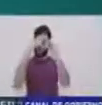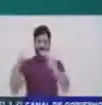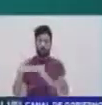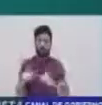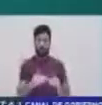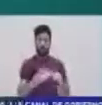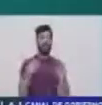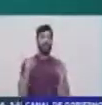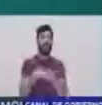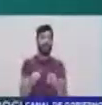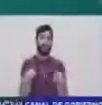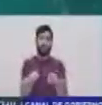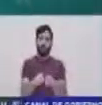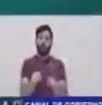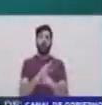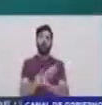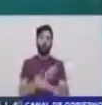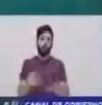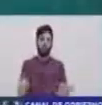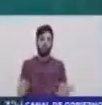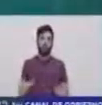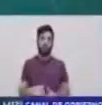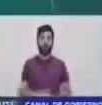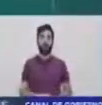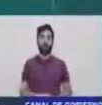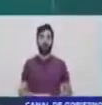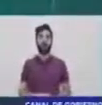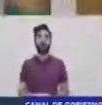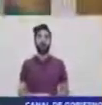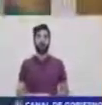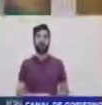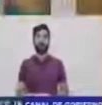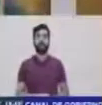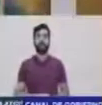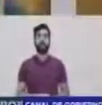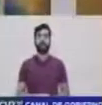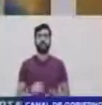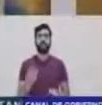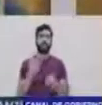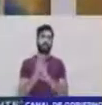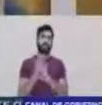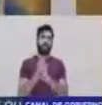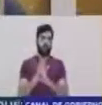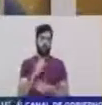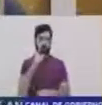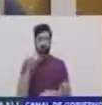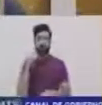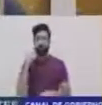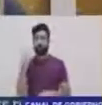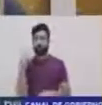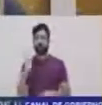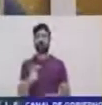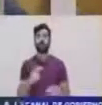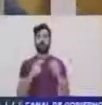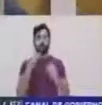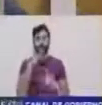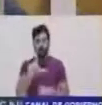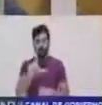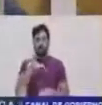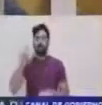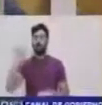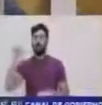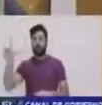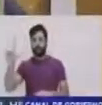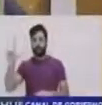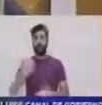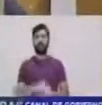lo mismo. Entonces, si le vamos a colocar a este L y L, ¿verdad?, que es la longitud de